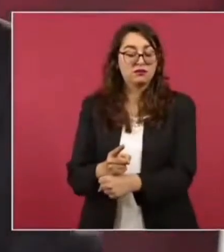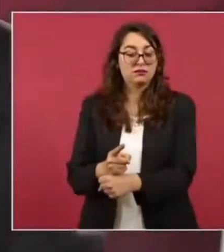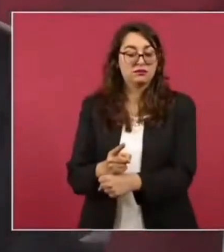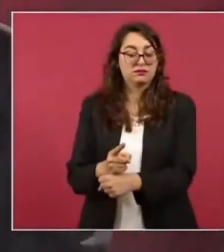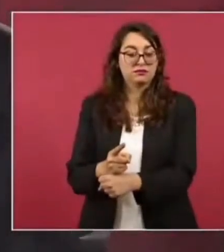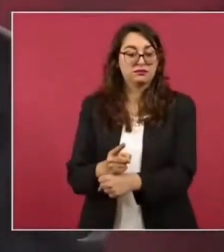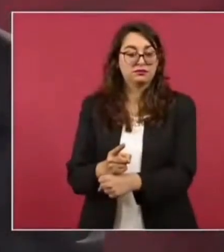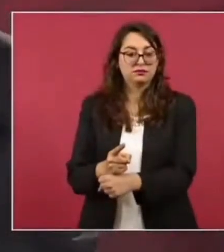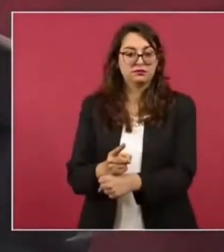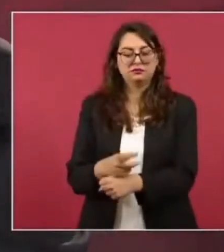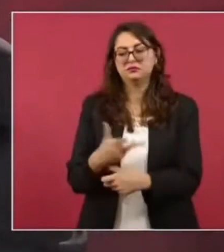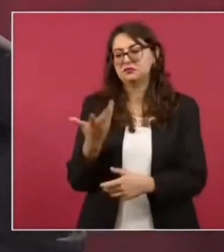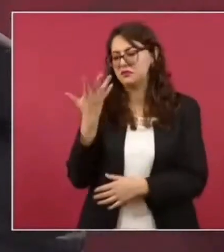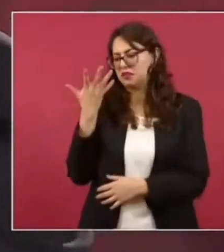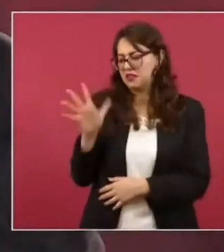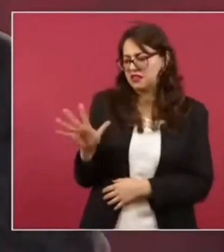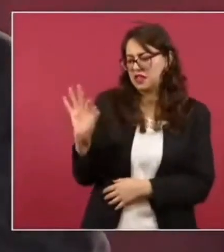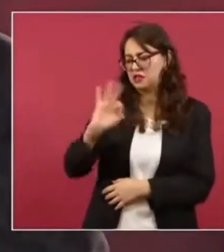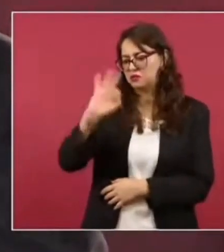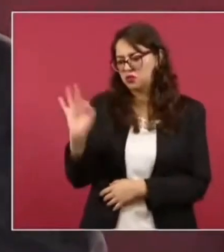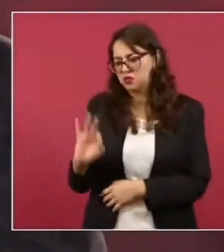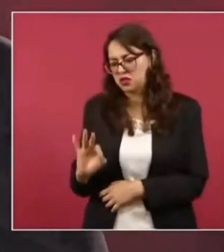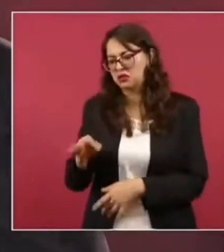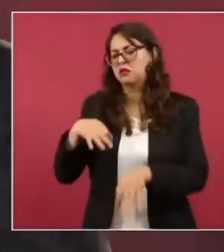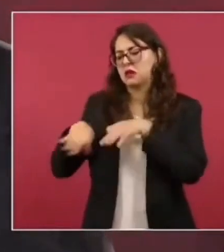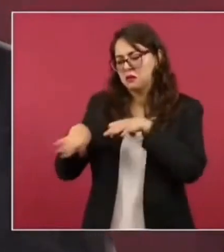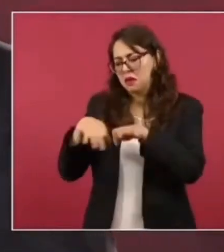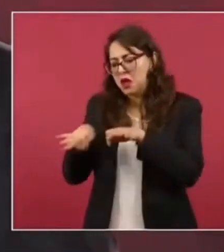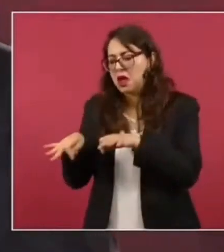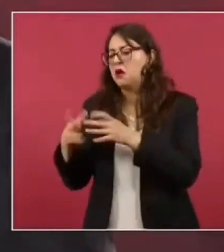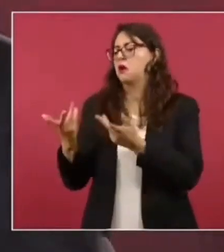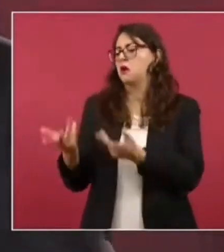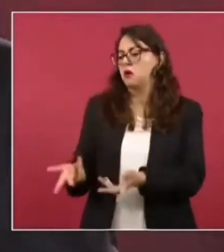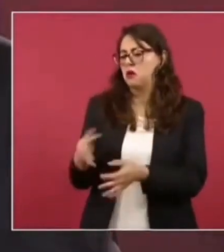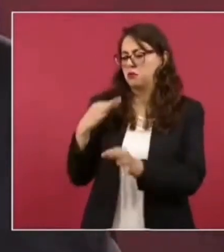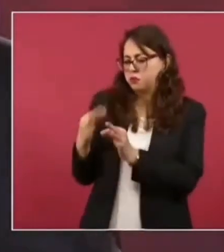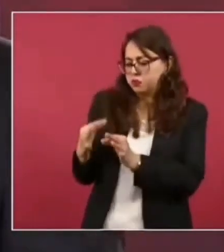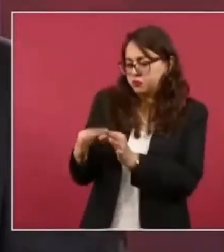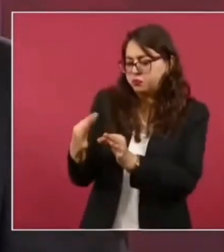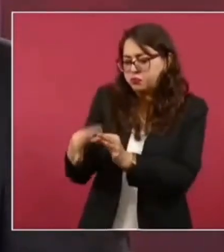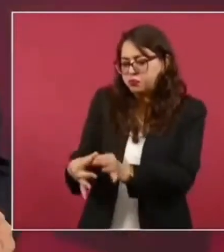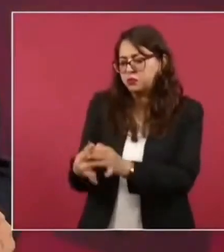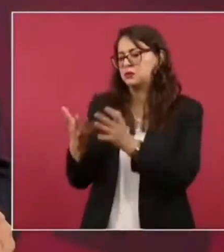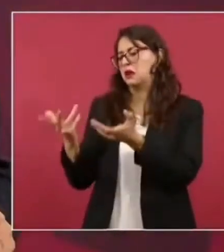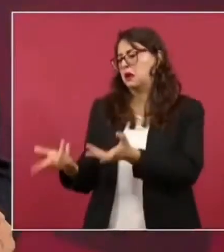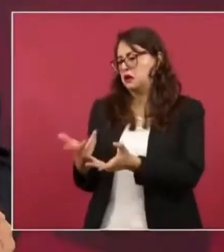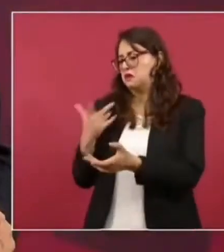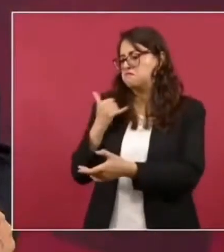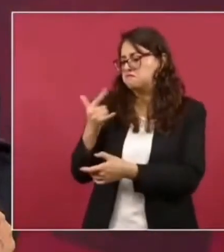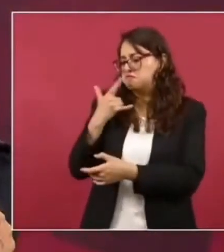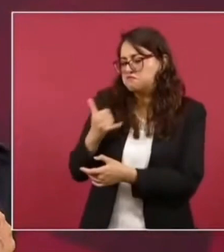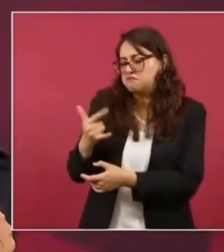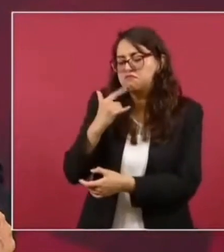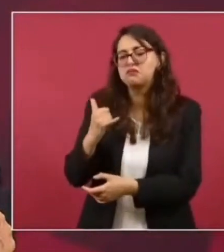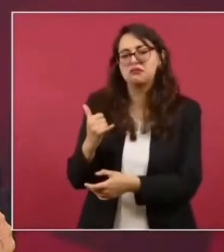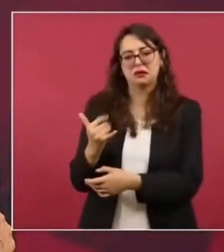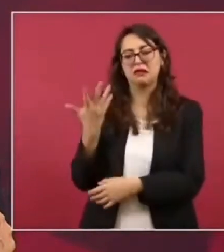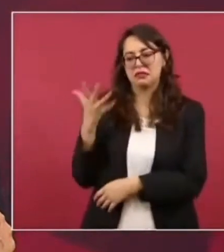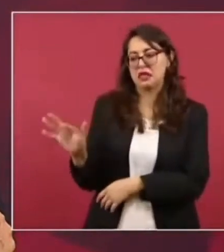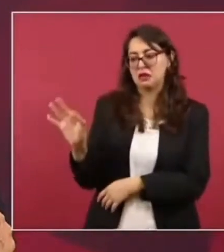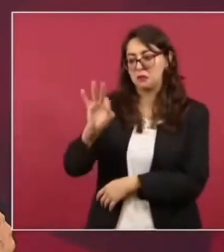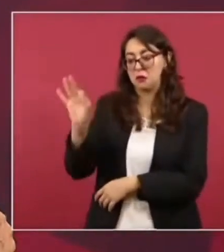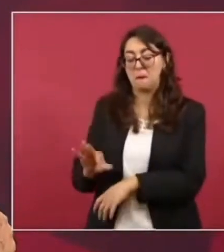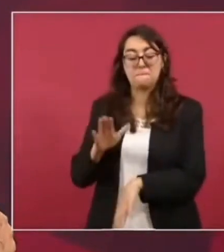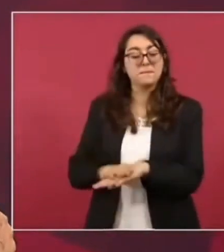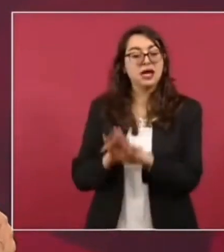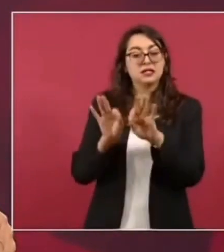Ya todo lo demás es accesorio, es complementario, pero lo importante es